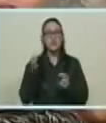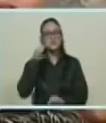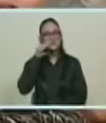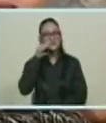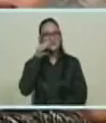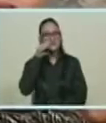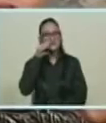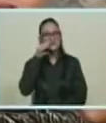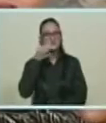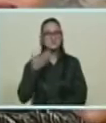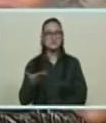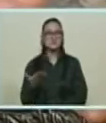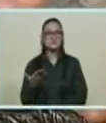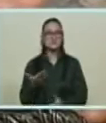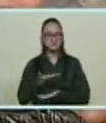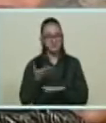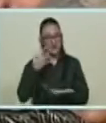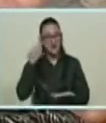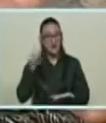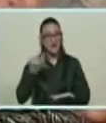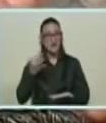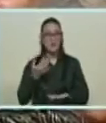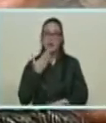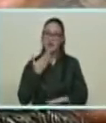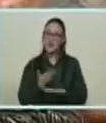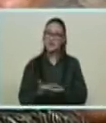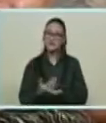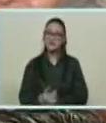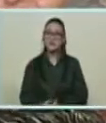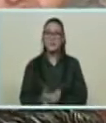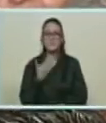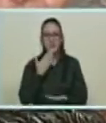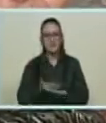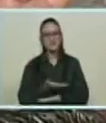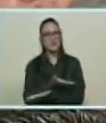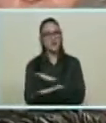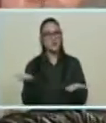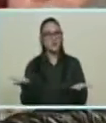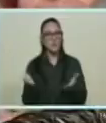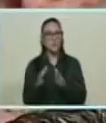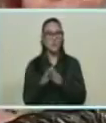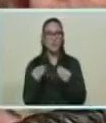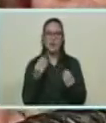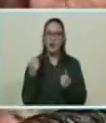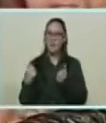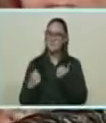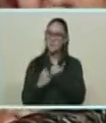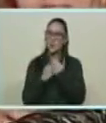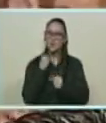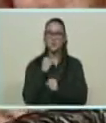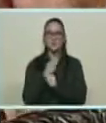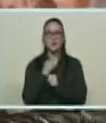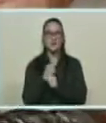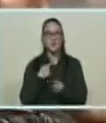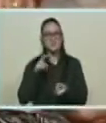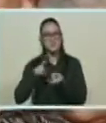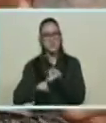humanidad. Así es. Quiero que lo crean. Gracias. Gracias a todos por el apoyo al trabajo de